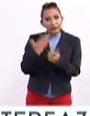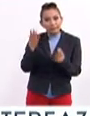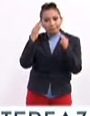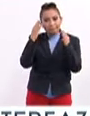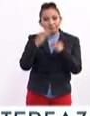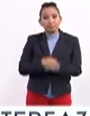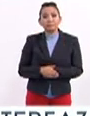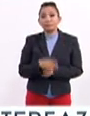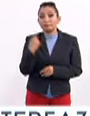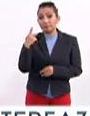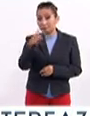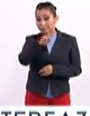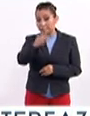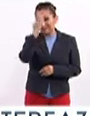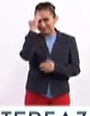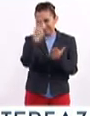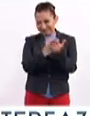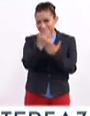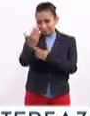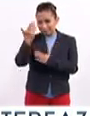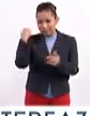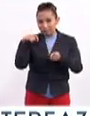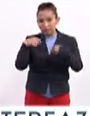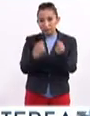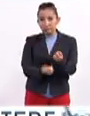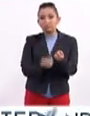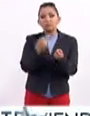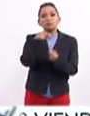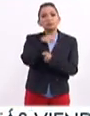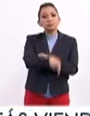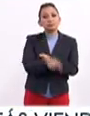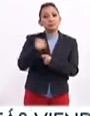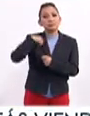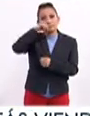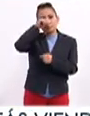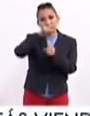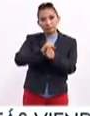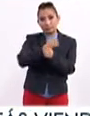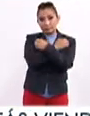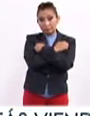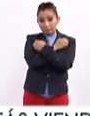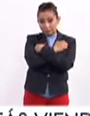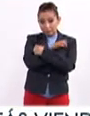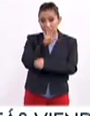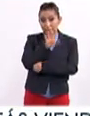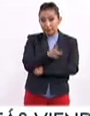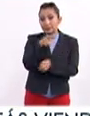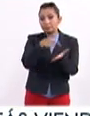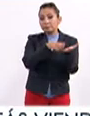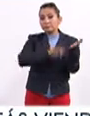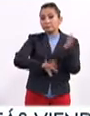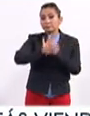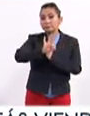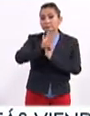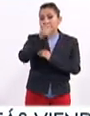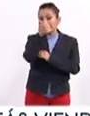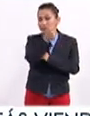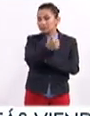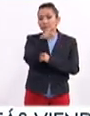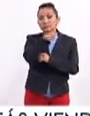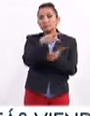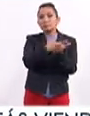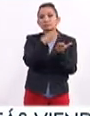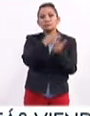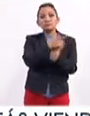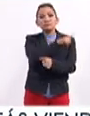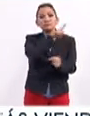formarme. Entre los reconocimientos que recibió, fue galardonado por la Secretaría de Educación Pública en 1976 con